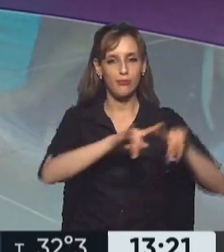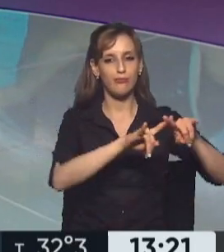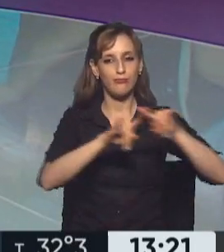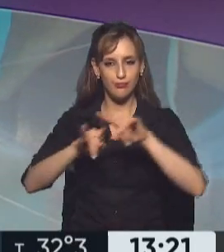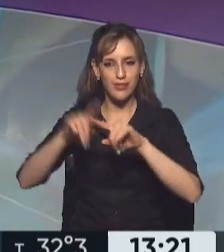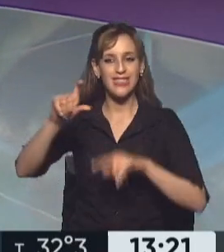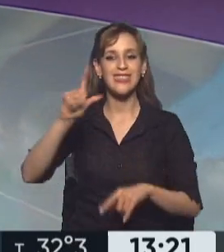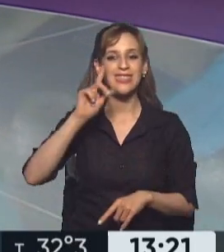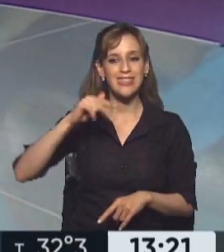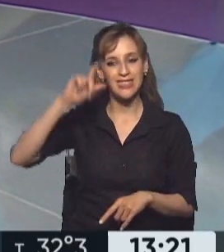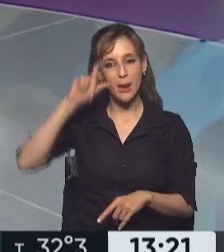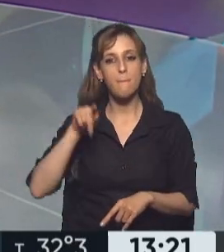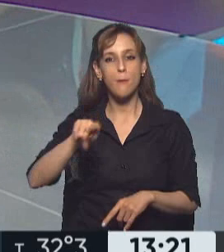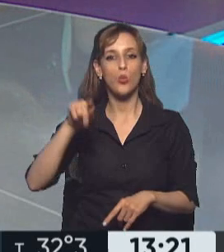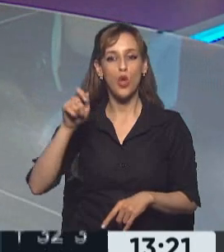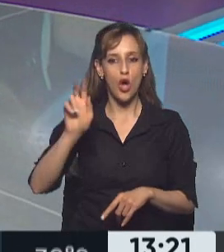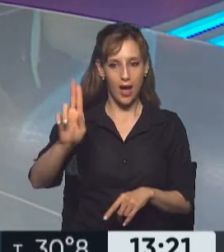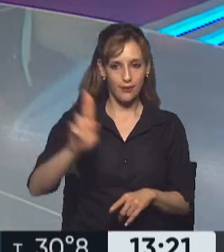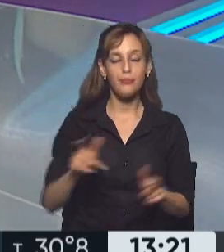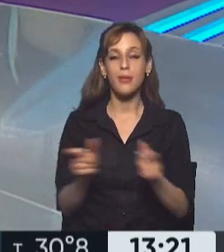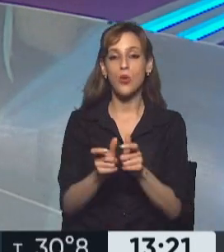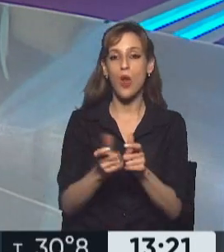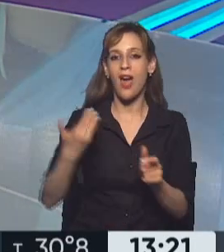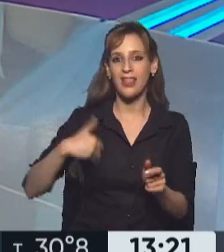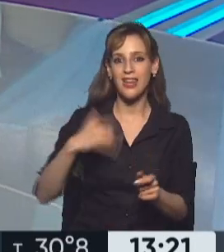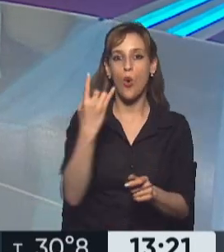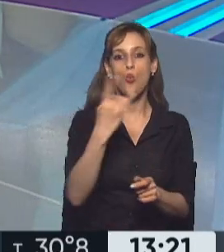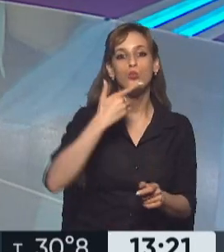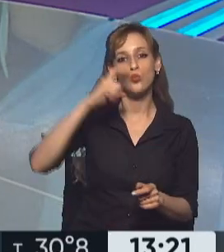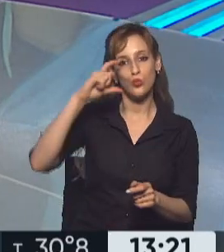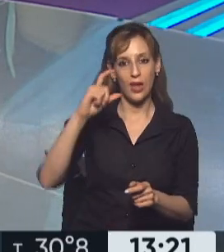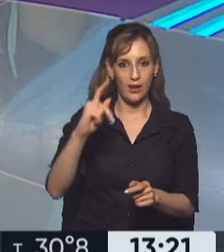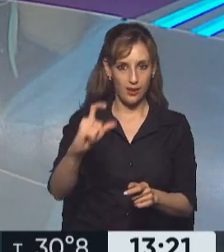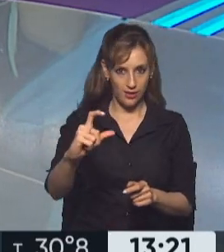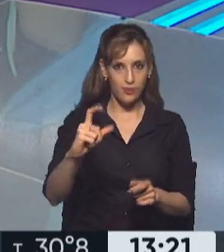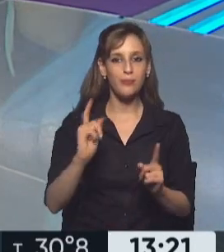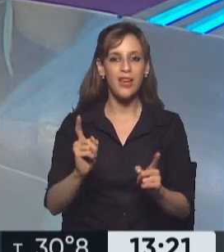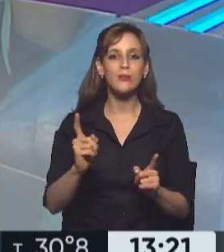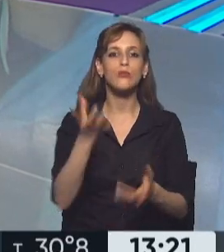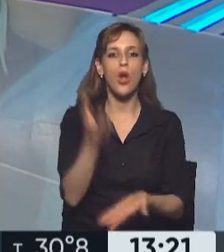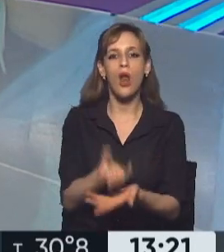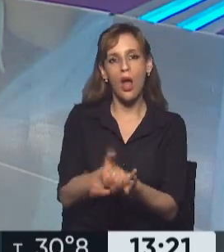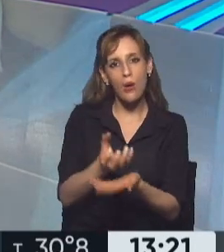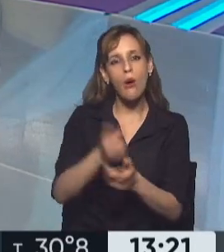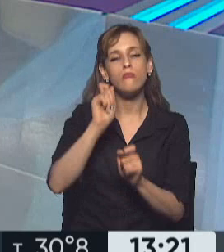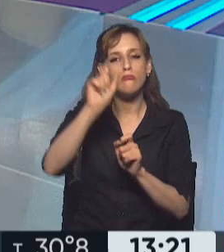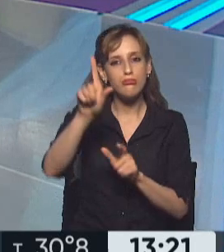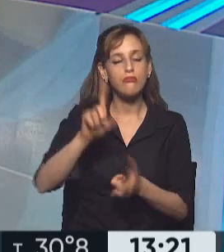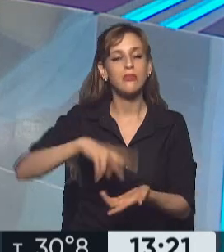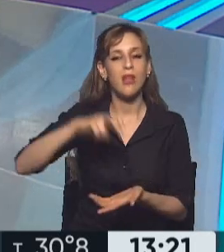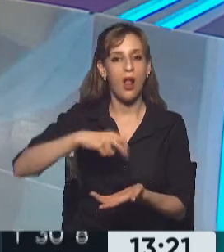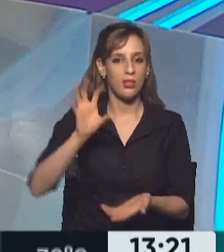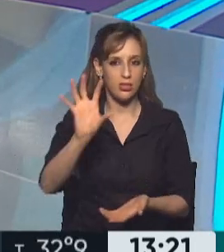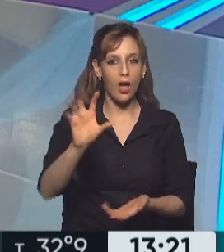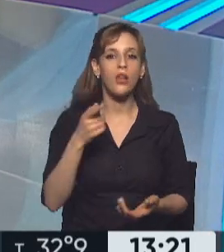película argentina USEC, dirigida por Daniela Sellaro, filmada entre el Chaco Salteño y Salta, y que lleva a la pantalla una